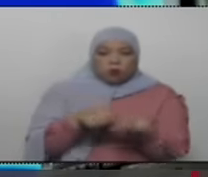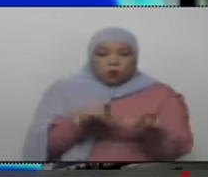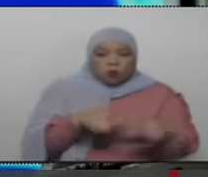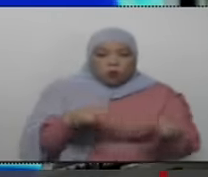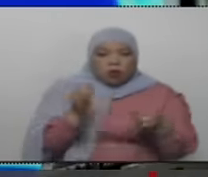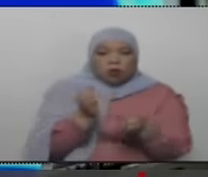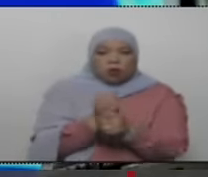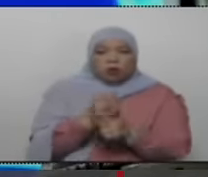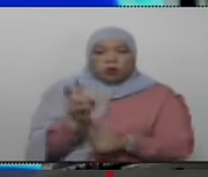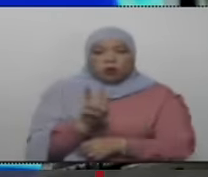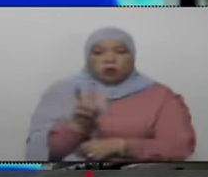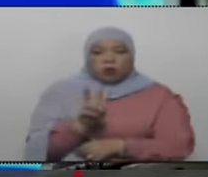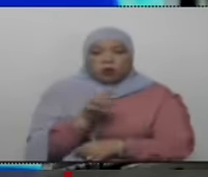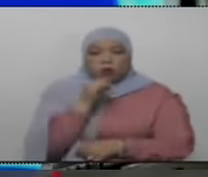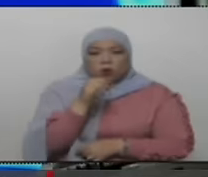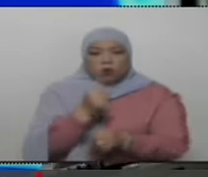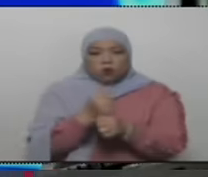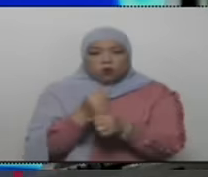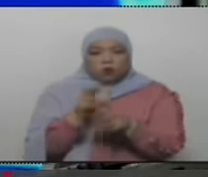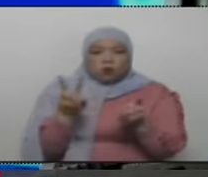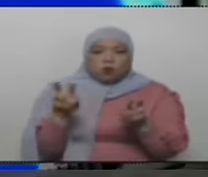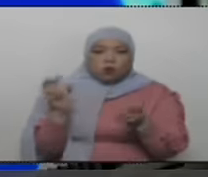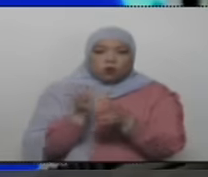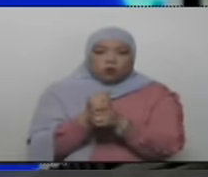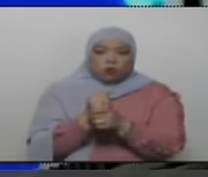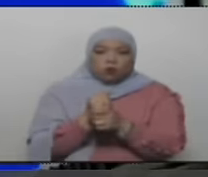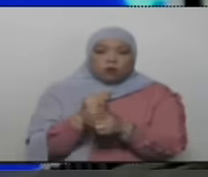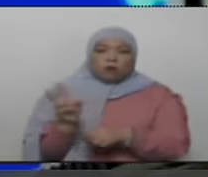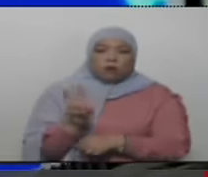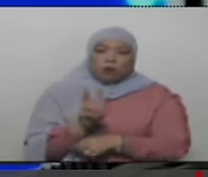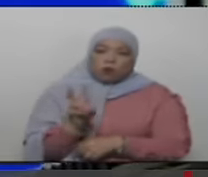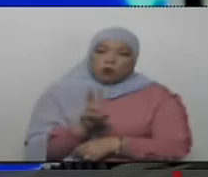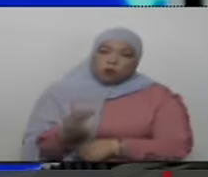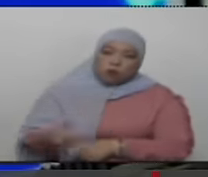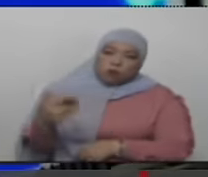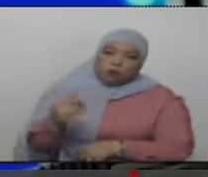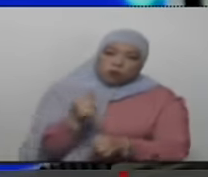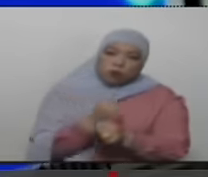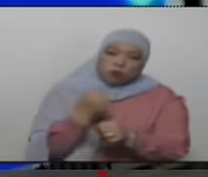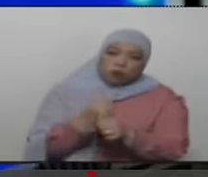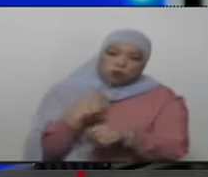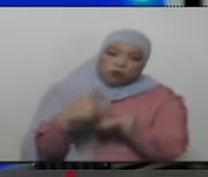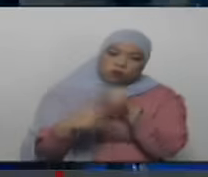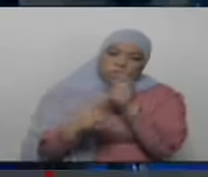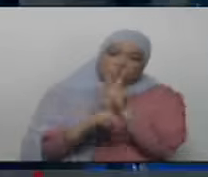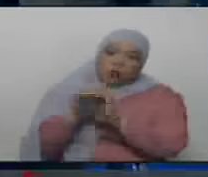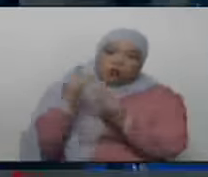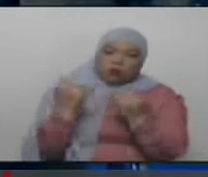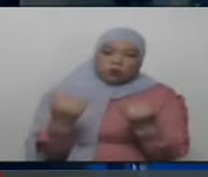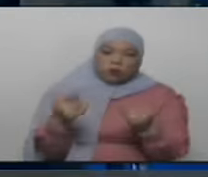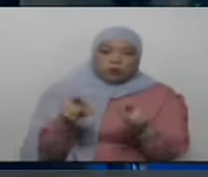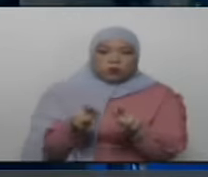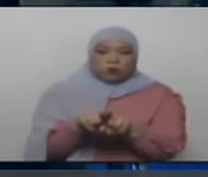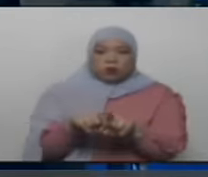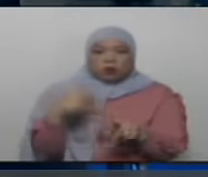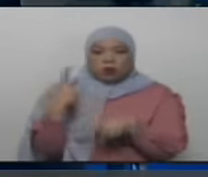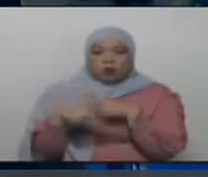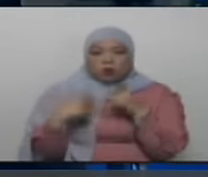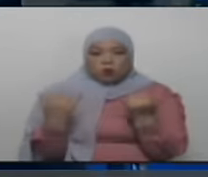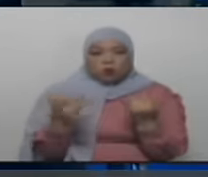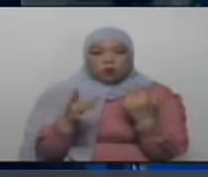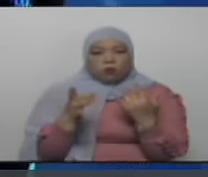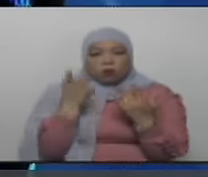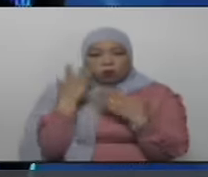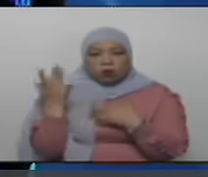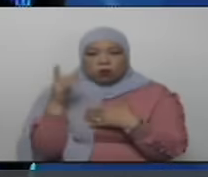Venezuela, hicimos nosotros un nuevo decomiso de armas. Importante en, decomiso de armas. Está en pleno desarrollo. Está en pleno desarrollo a esta hora. Que usted